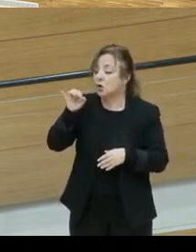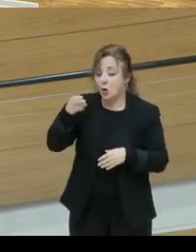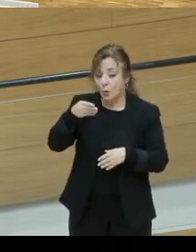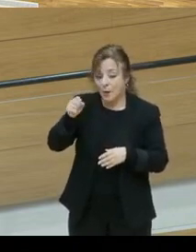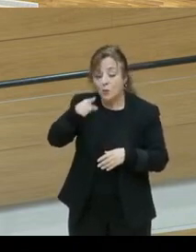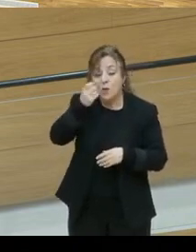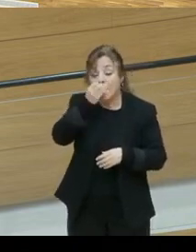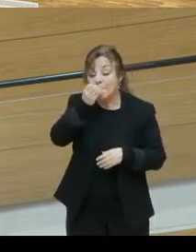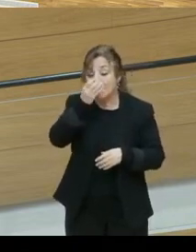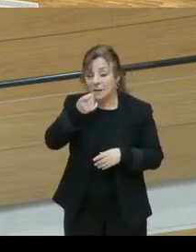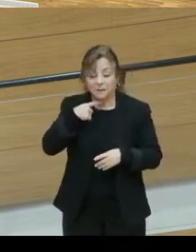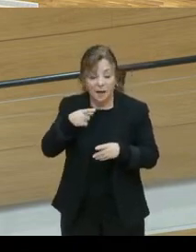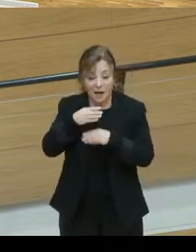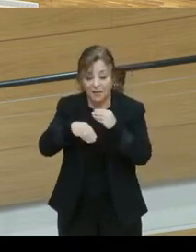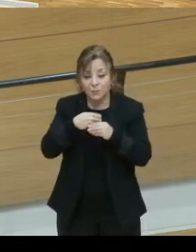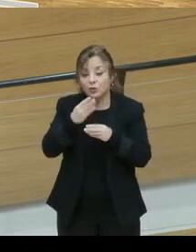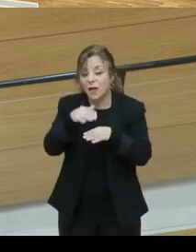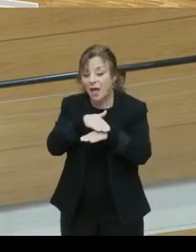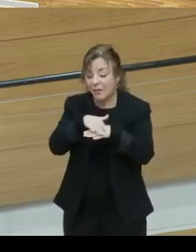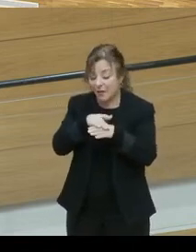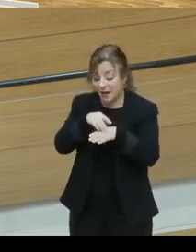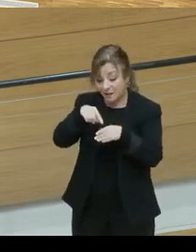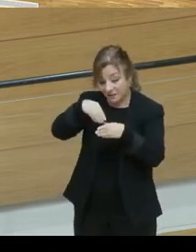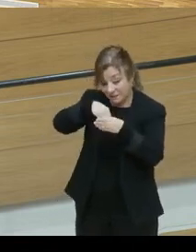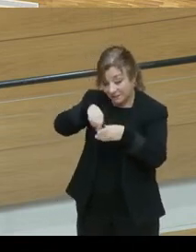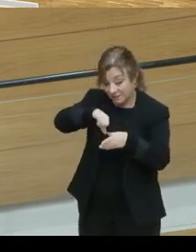una planta que sintetiza muchas ceras en su aceite.